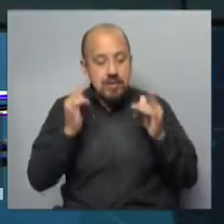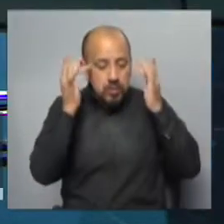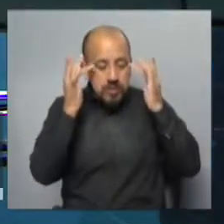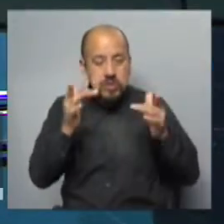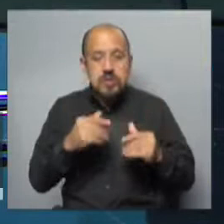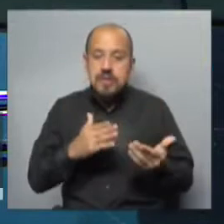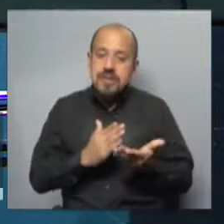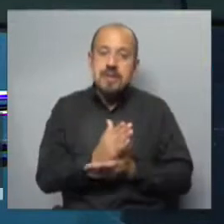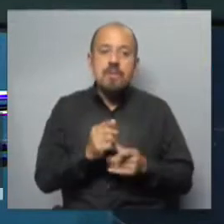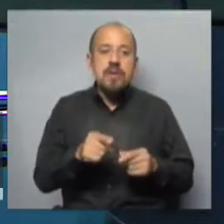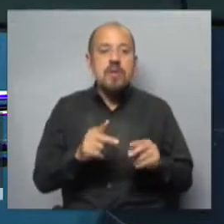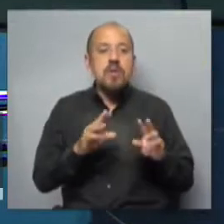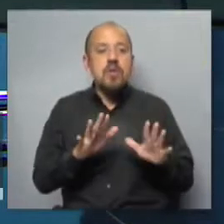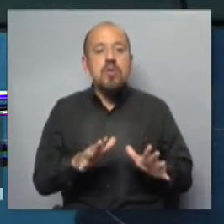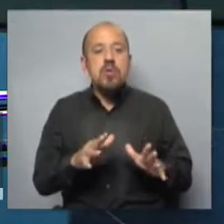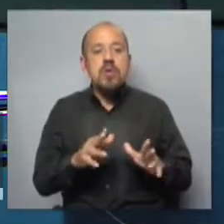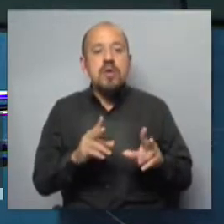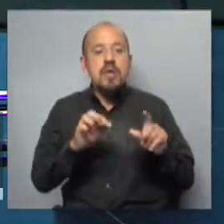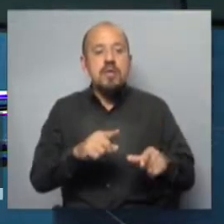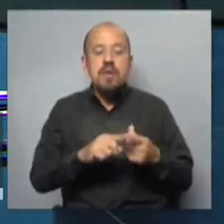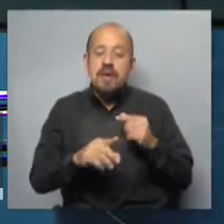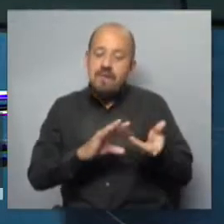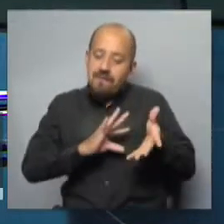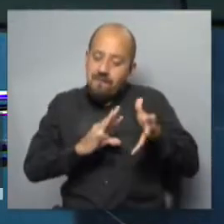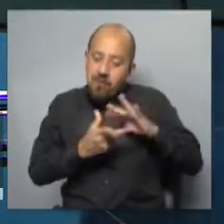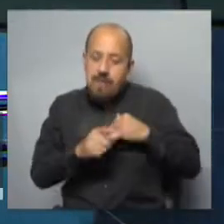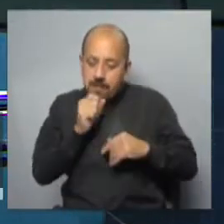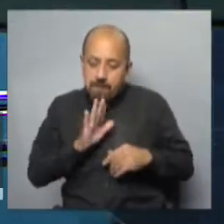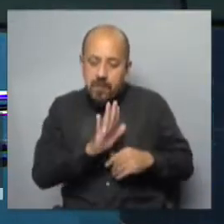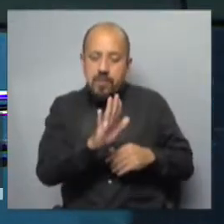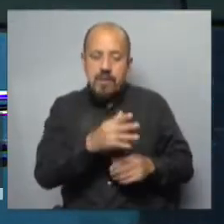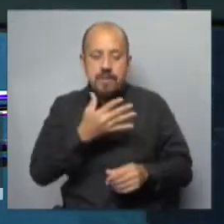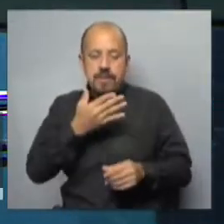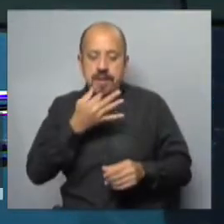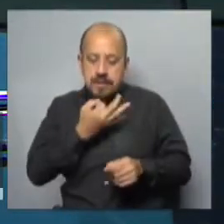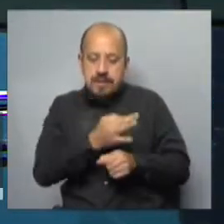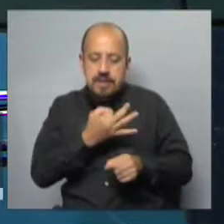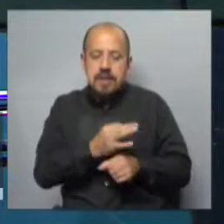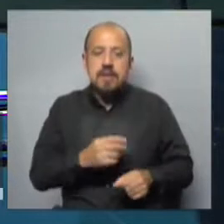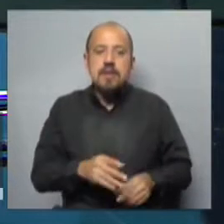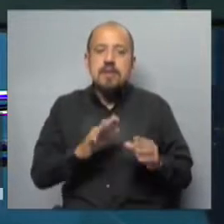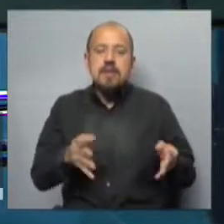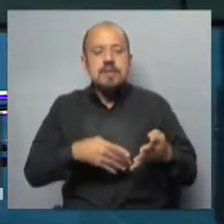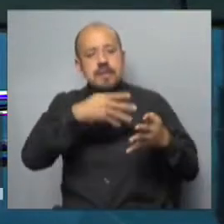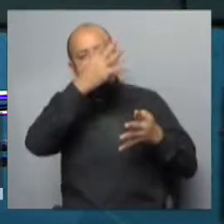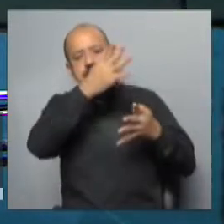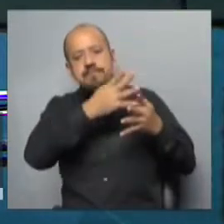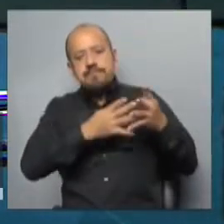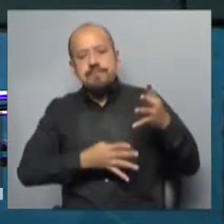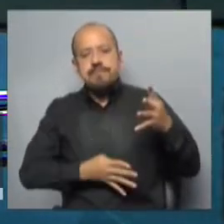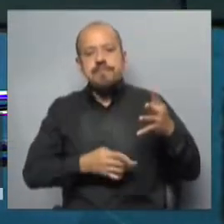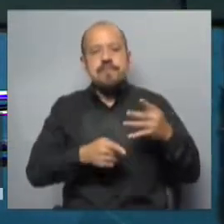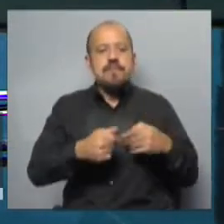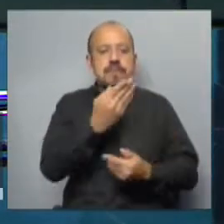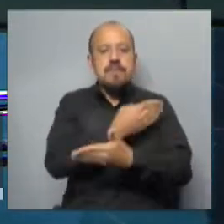bajo el paradigma del dúo del diseño universal de aprendizaje tendría que ser transversal la